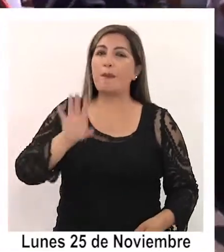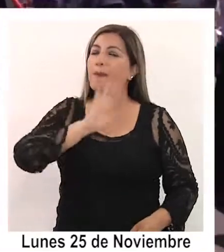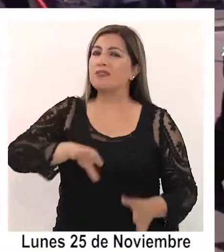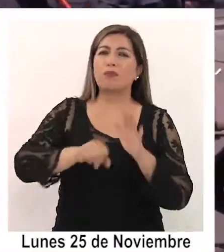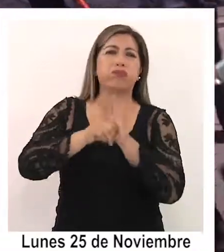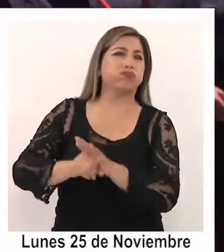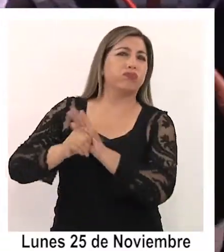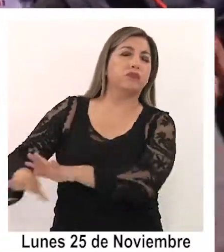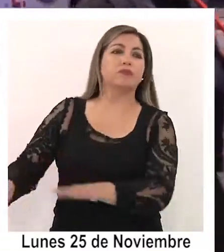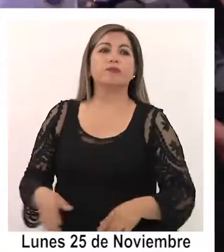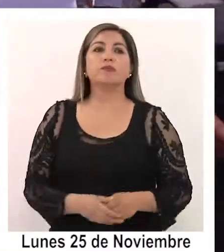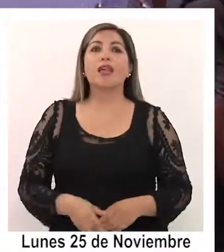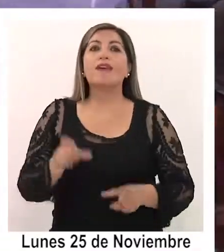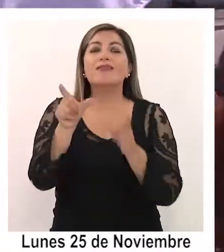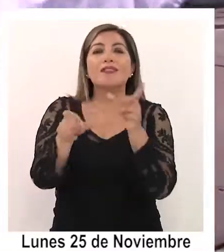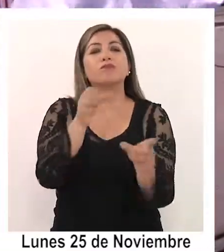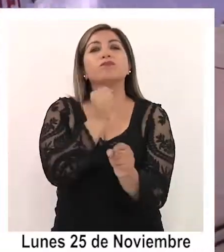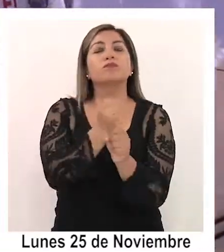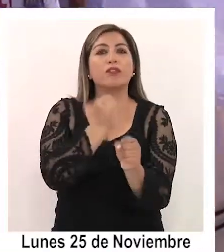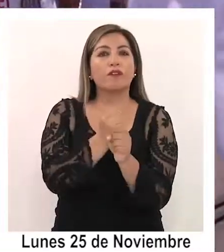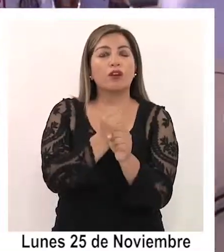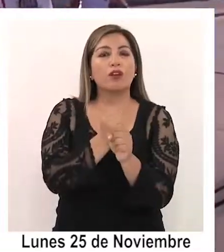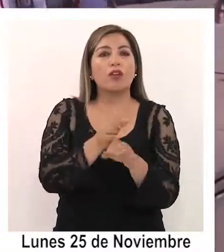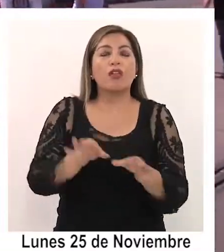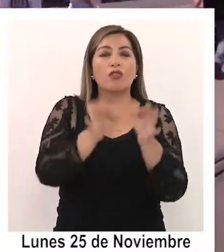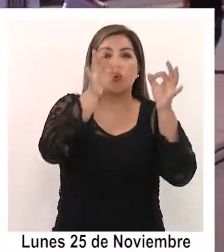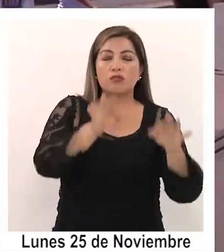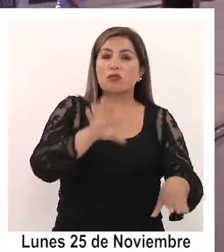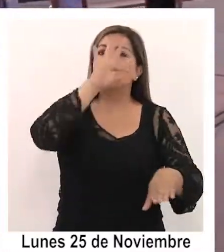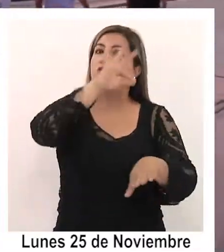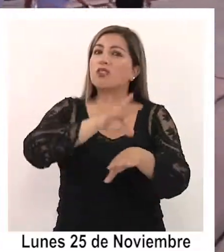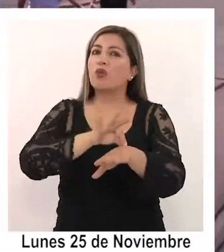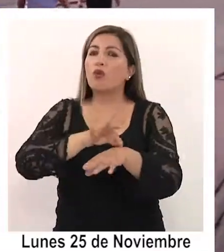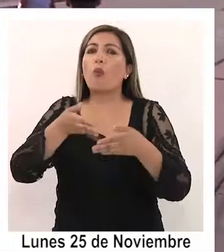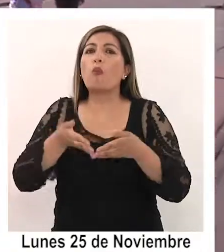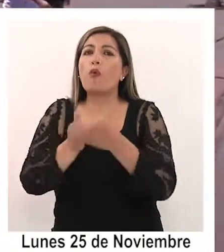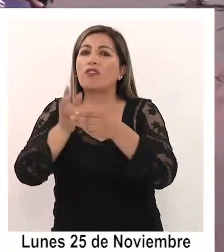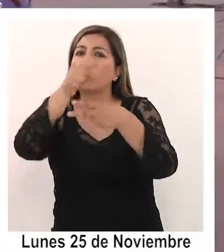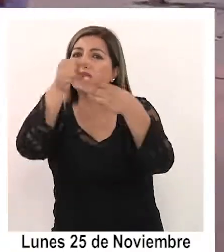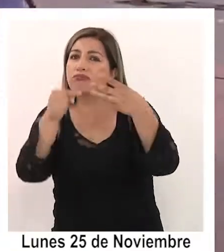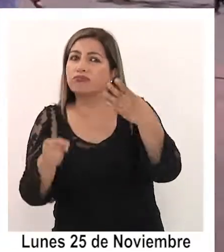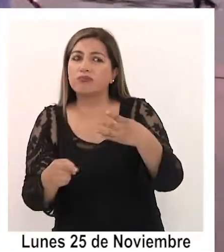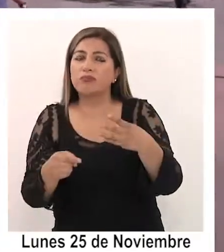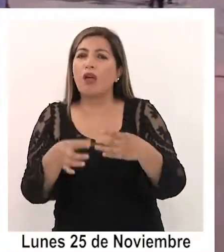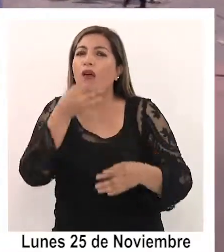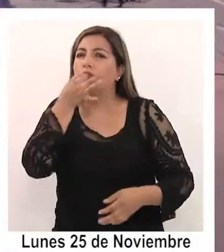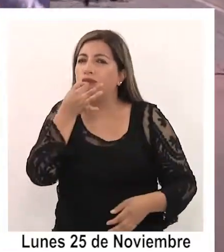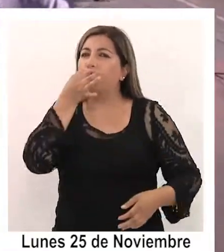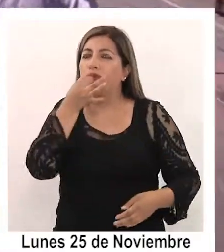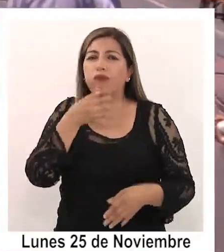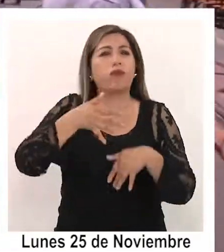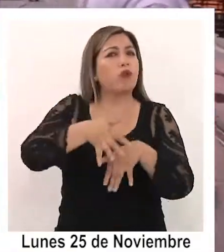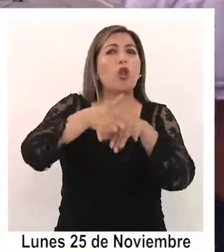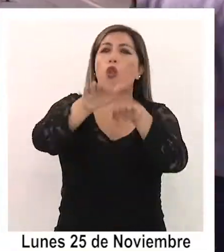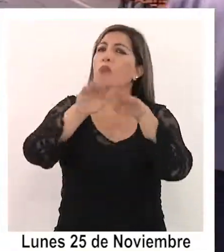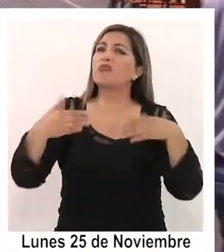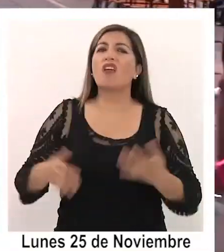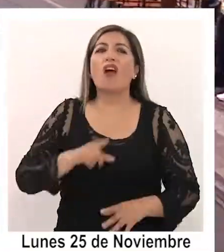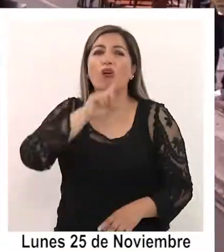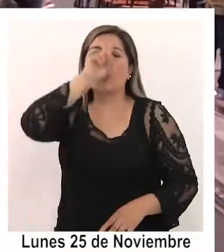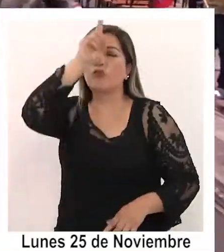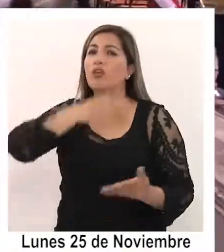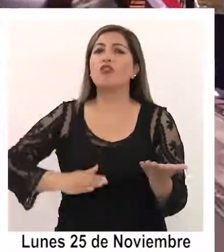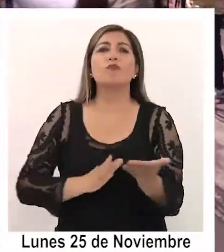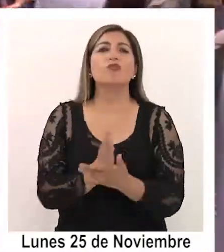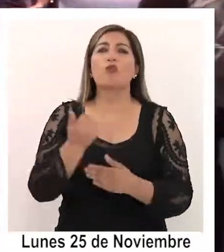represión. Trabajadores de la educación, de la salud, portuarios, entre otros, se manifestaron ruidosamente, como se ha hecho costumbre desde